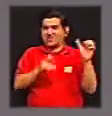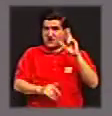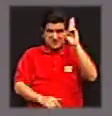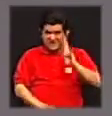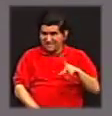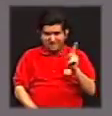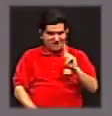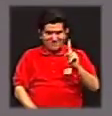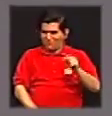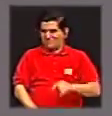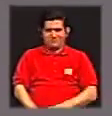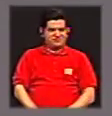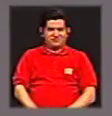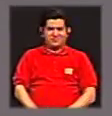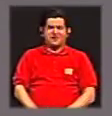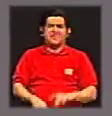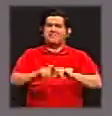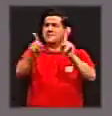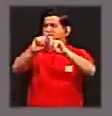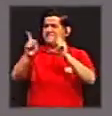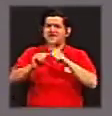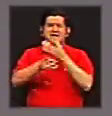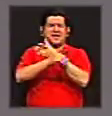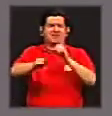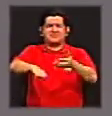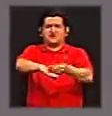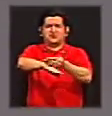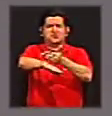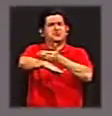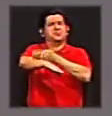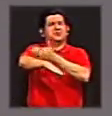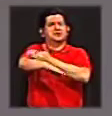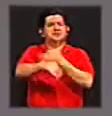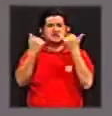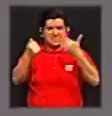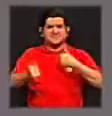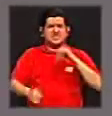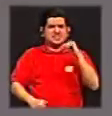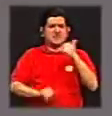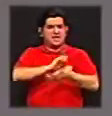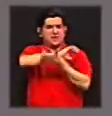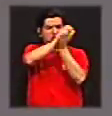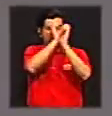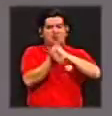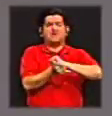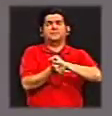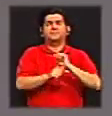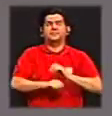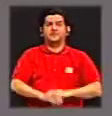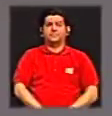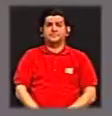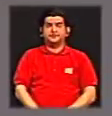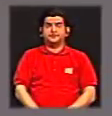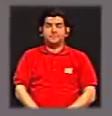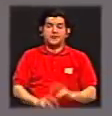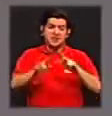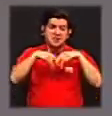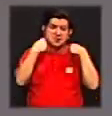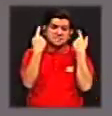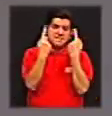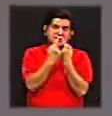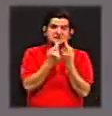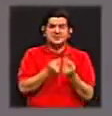costarricense. Muchas democracias avanzadas han experimentado los mismos cambios de los partidos